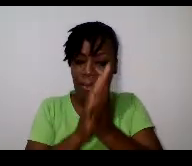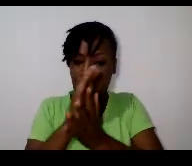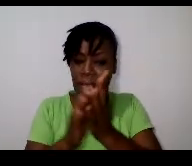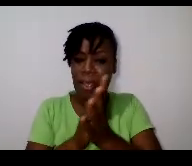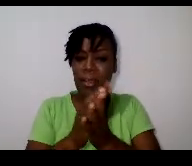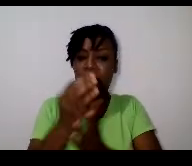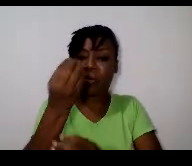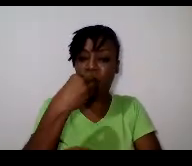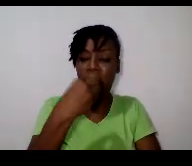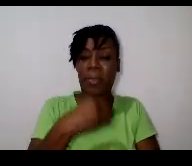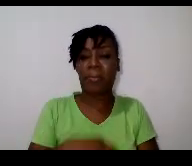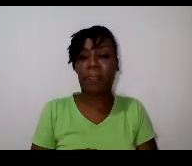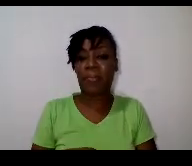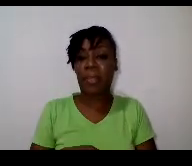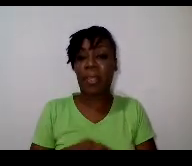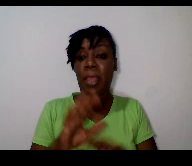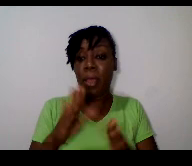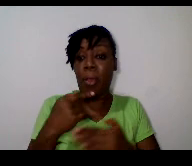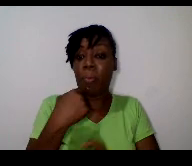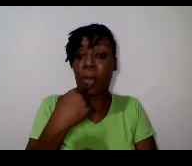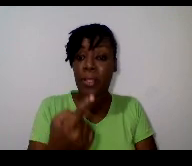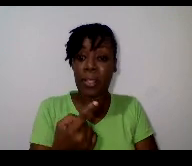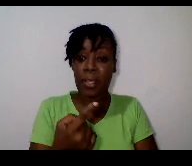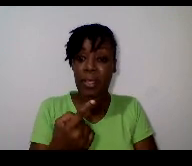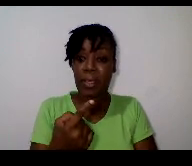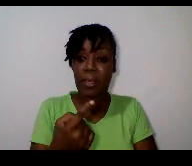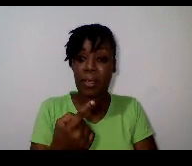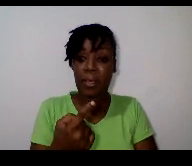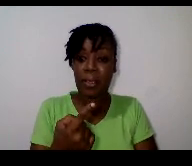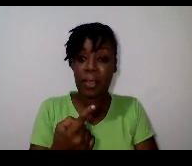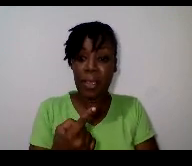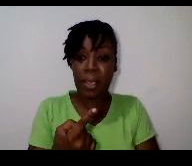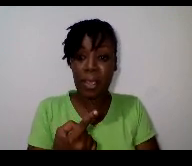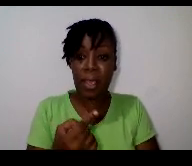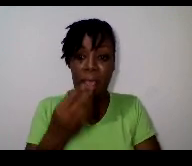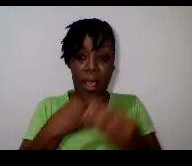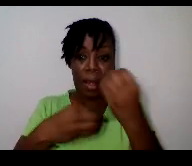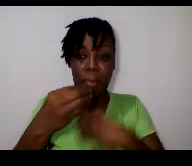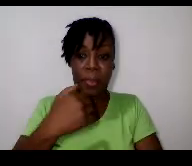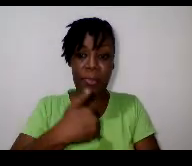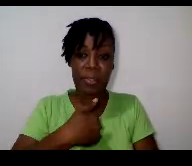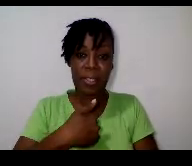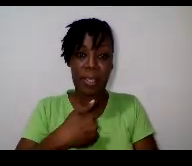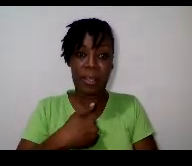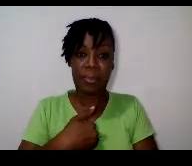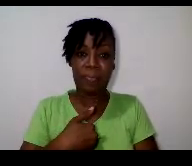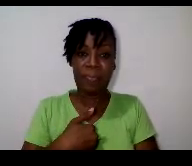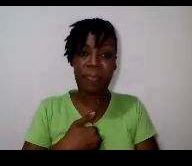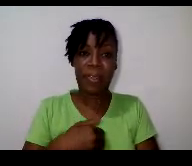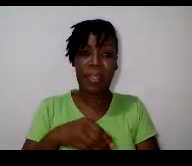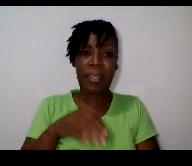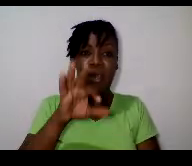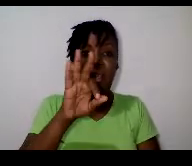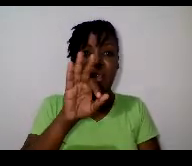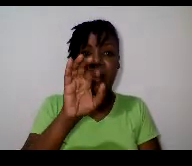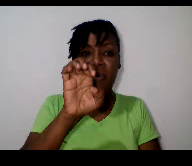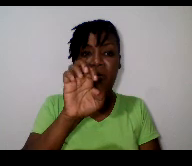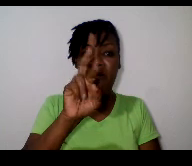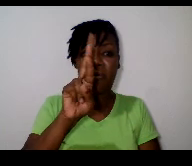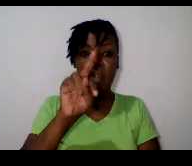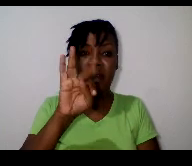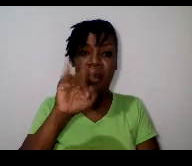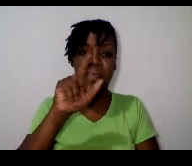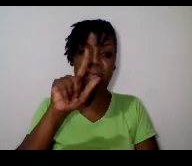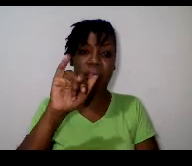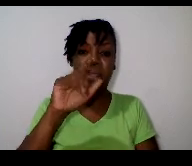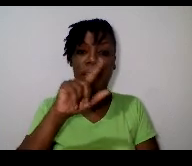les dije, los alimentos tienen fertilizantes y pesticidas, y esto provoca reacciones inflamatorias en el cerebro. Eso